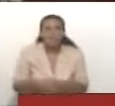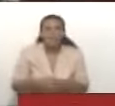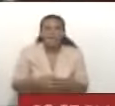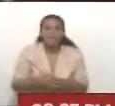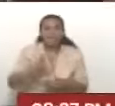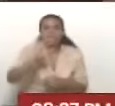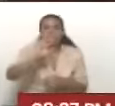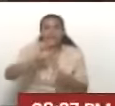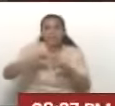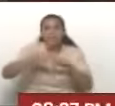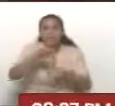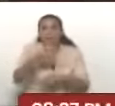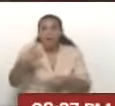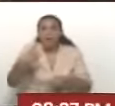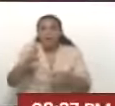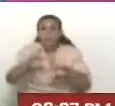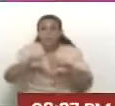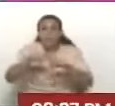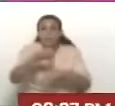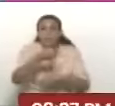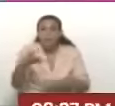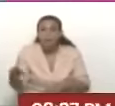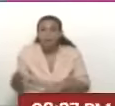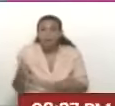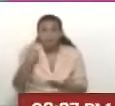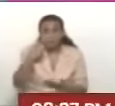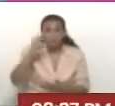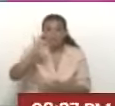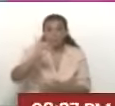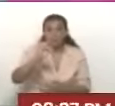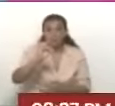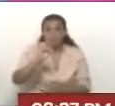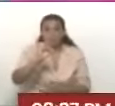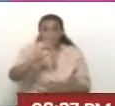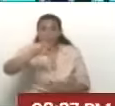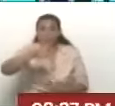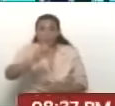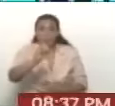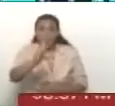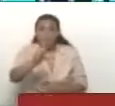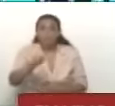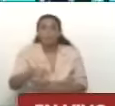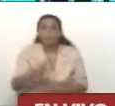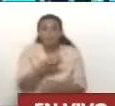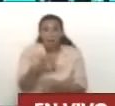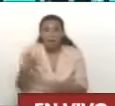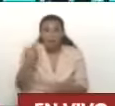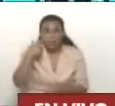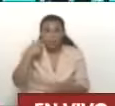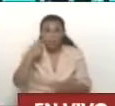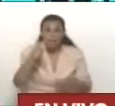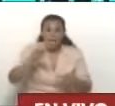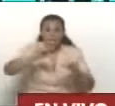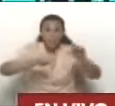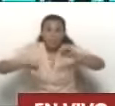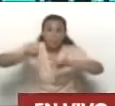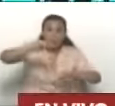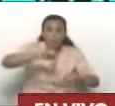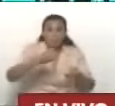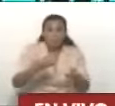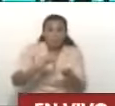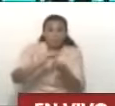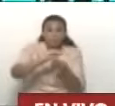blanco. Frijol blanco. ¿Usted le gusta el frijol blanco? Sí. Y con estos bioinsumos... Mira los bioinsumos,